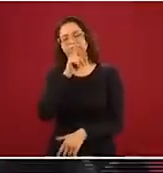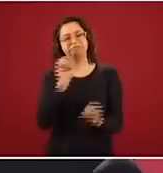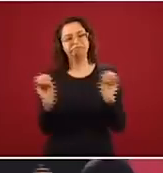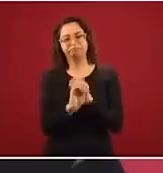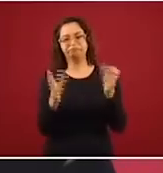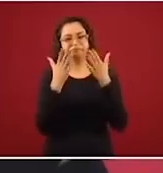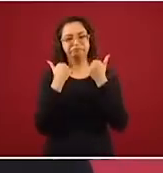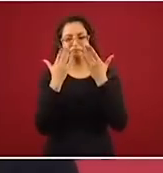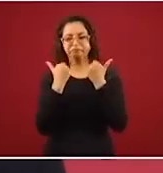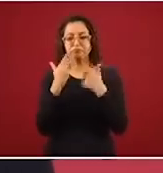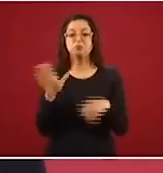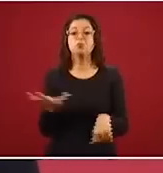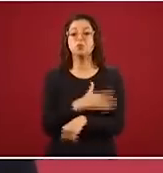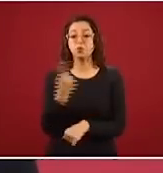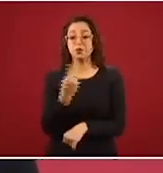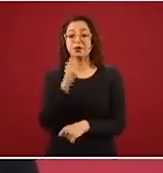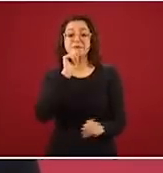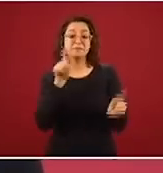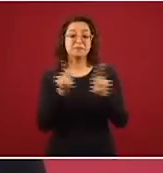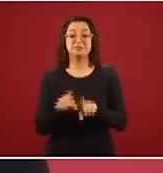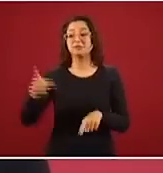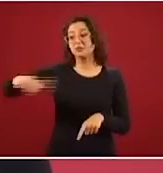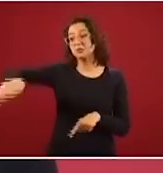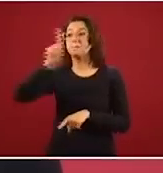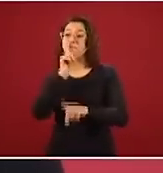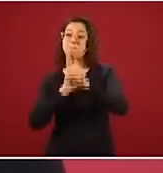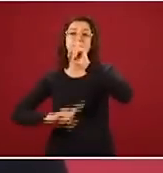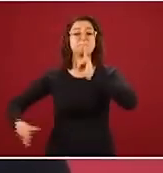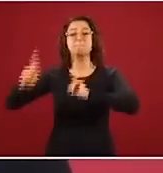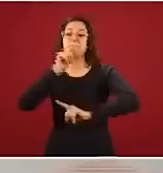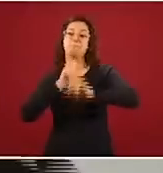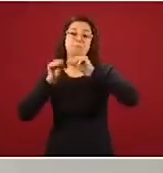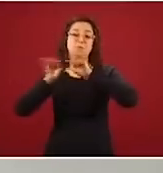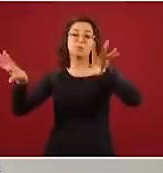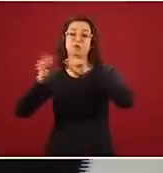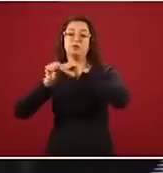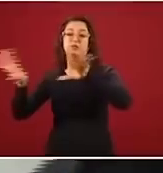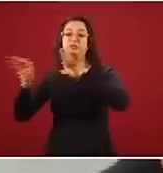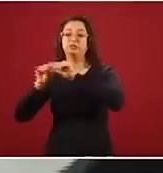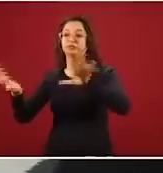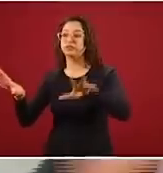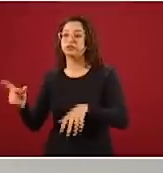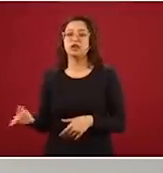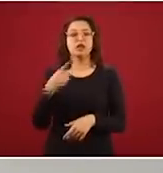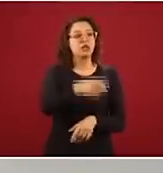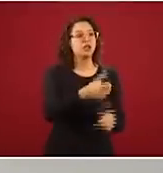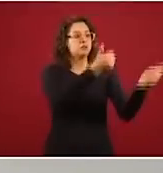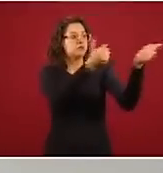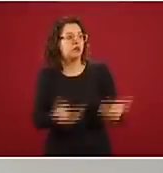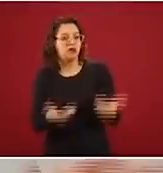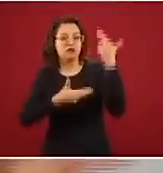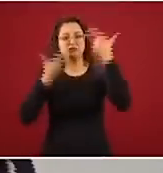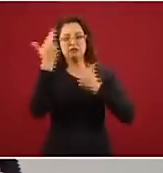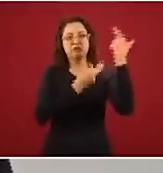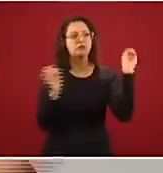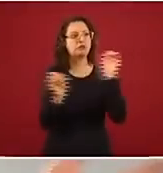porque también los calumniadores sistemáticos les gusta poner noticias como y no los revisaron cuando llegaron a la Ciudad de